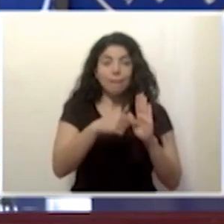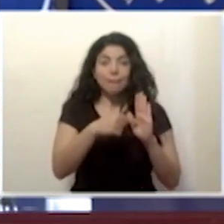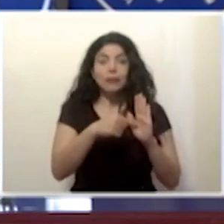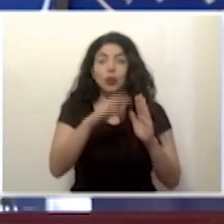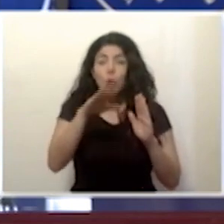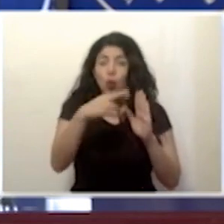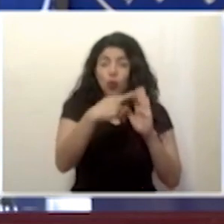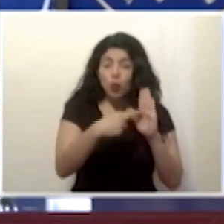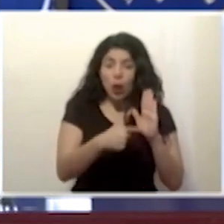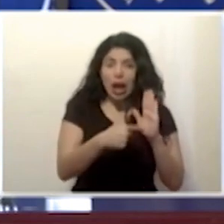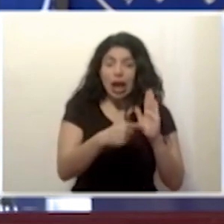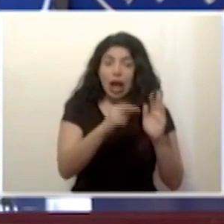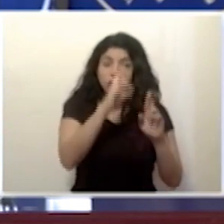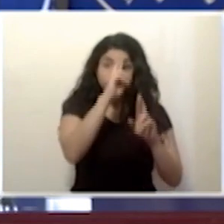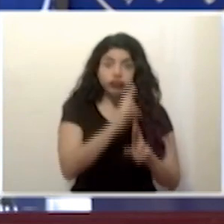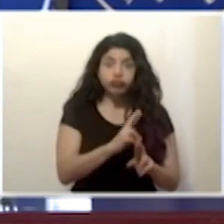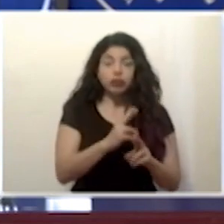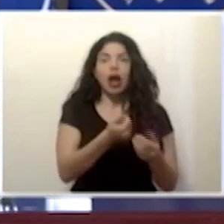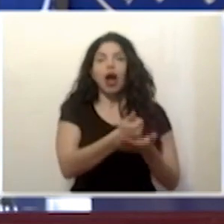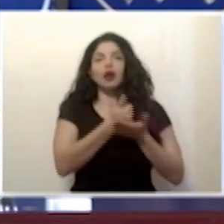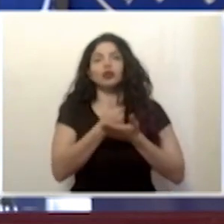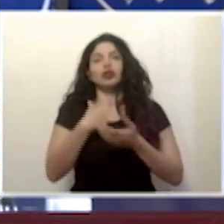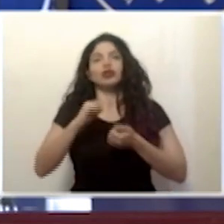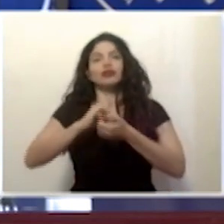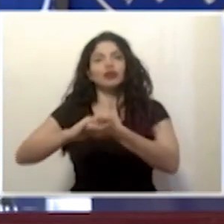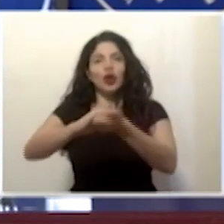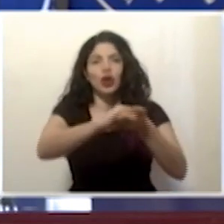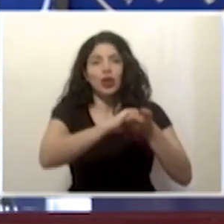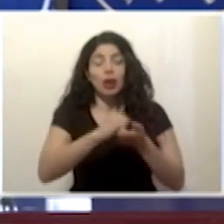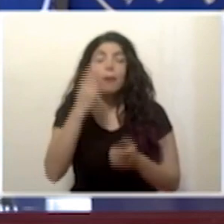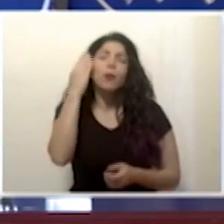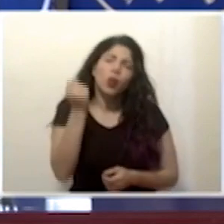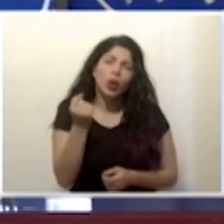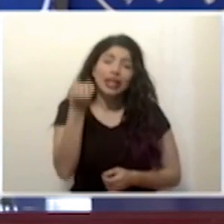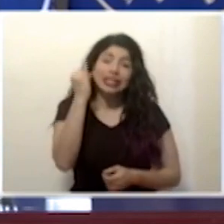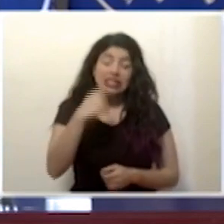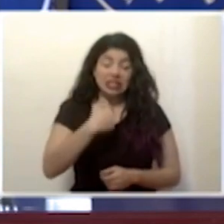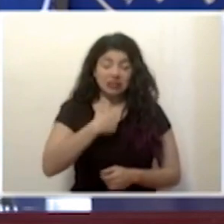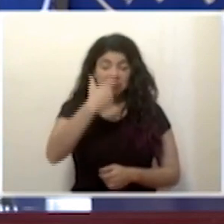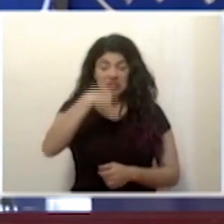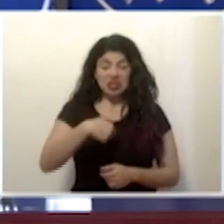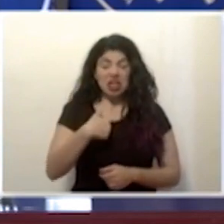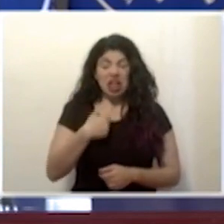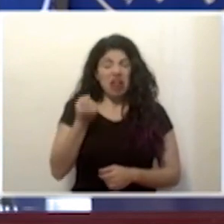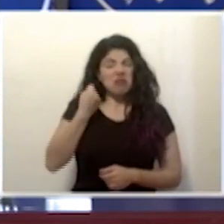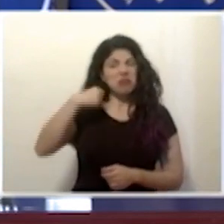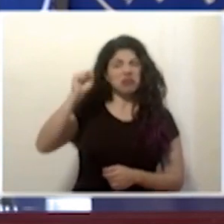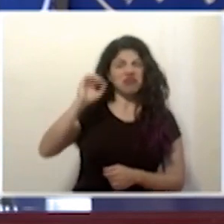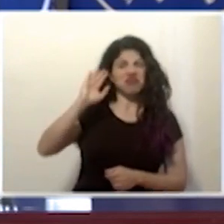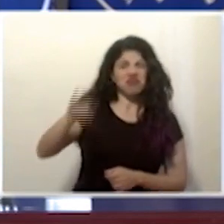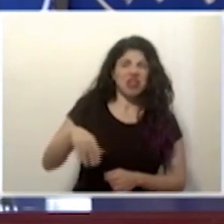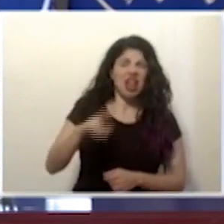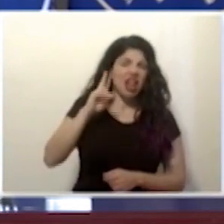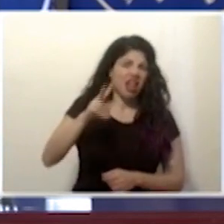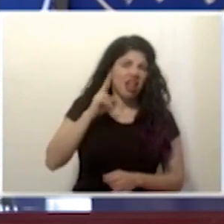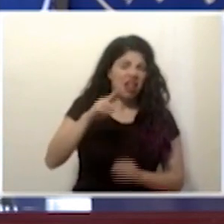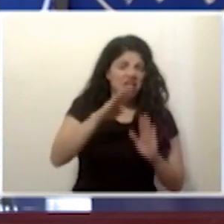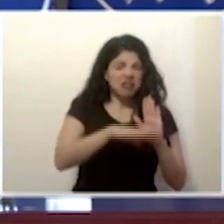permite ser solidarios, porque en esta pandemia el hecho de que una persona no quiera cumplir o no quiera